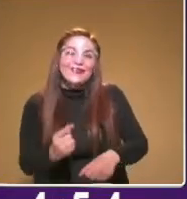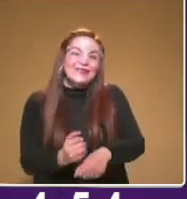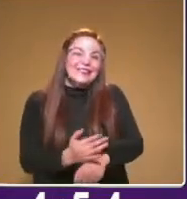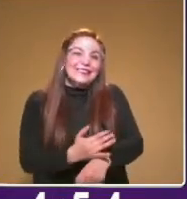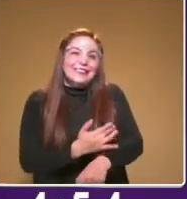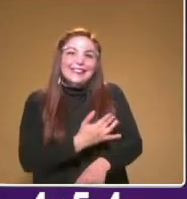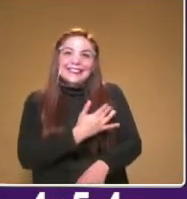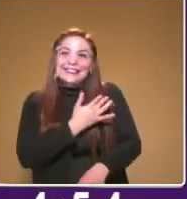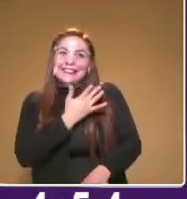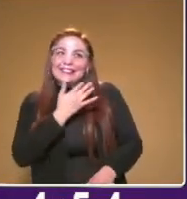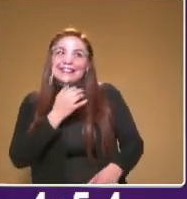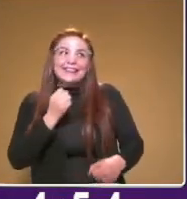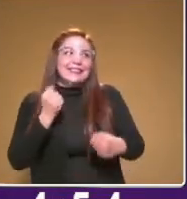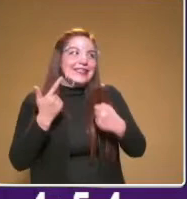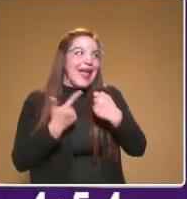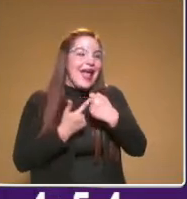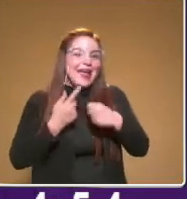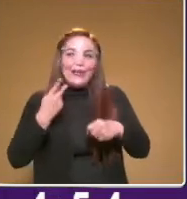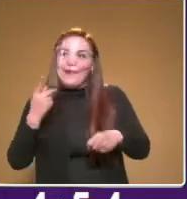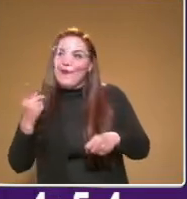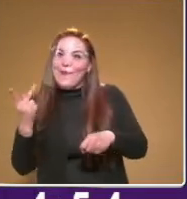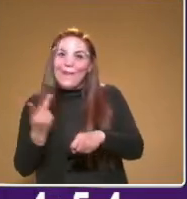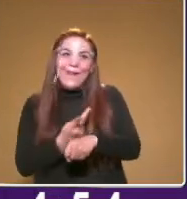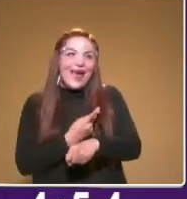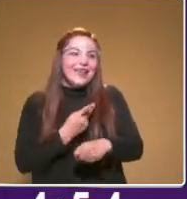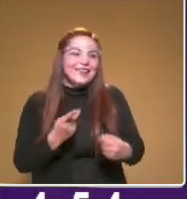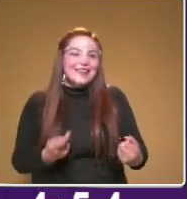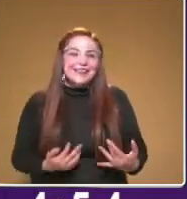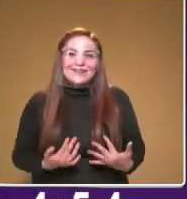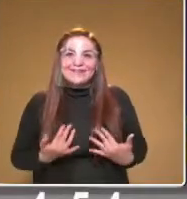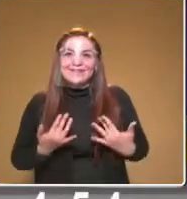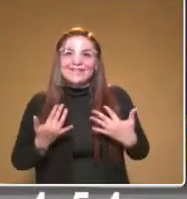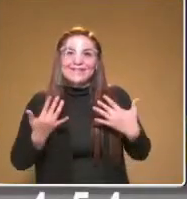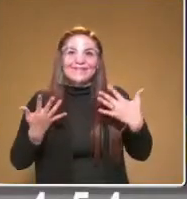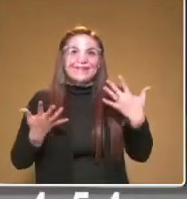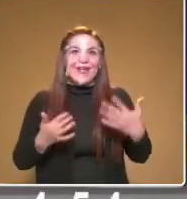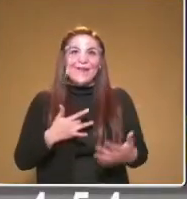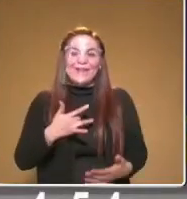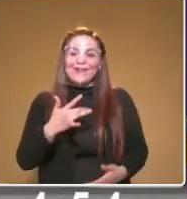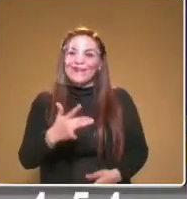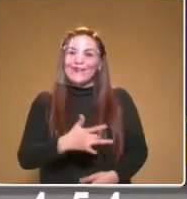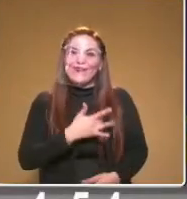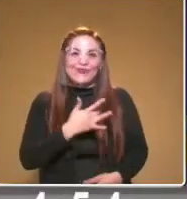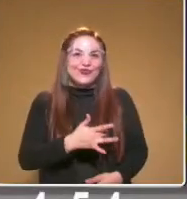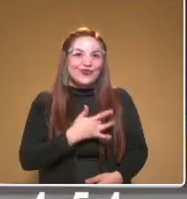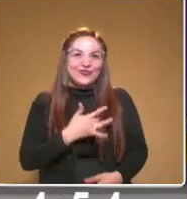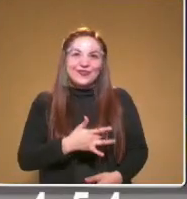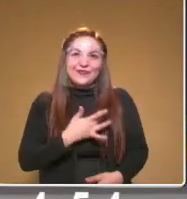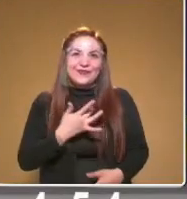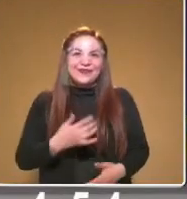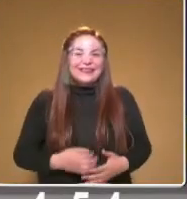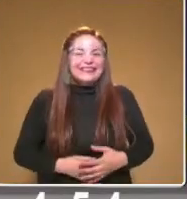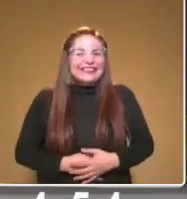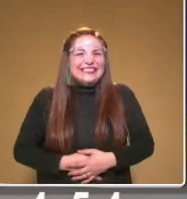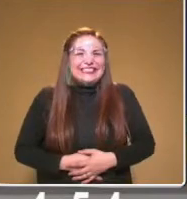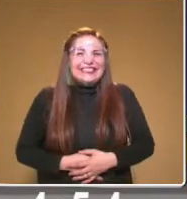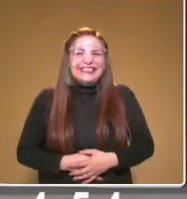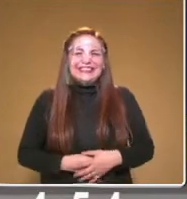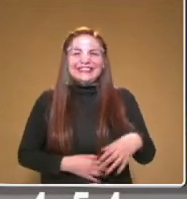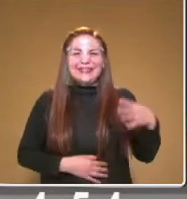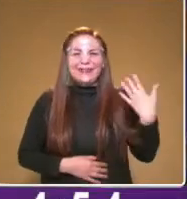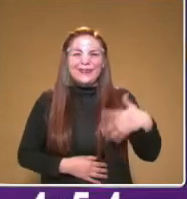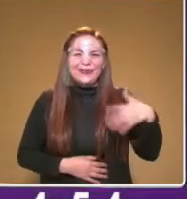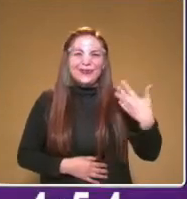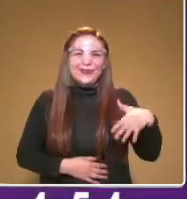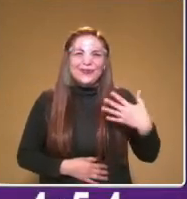o cuando va a pasar la tragedia o cuando ya pasó. O sea, a mí me dio mucho sentimiento. Es cuando decimos el nudo en el estómago. Ay, el nudo en el estómago,